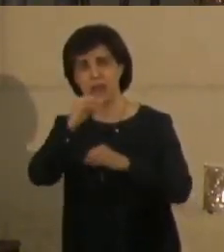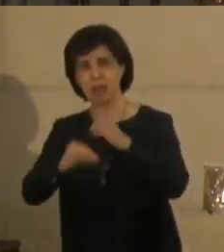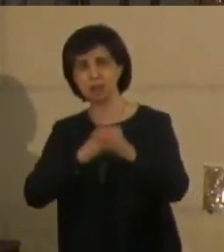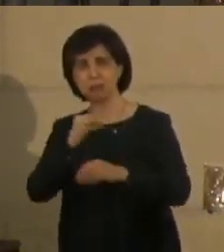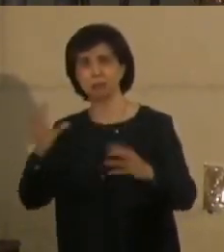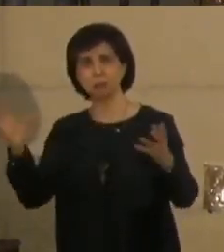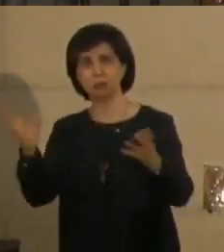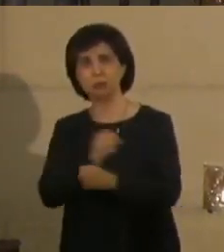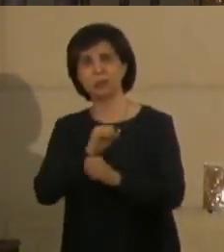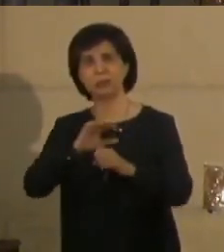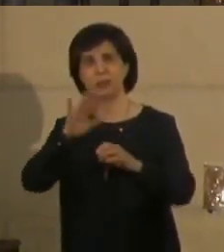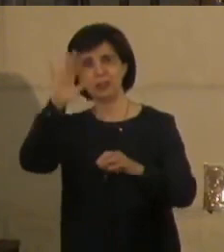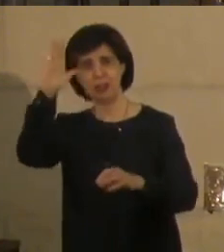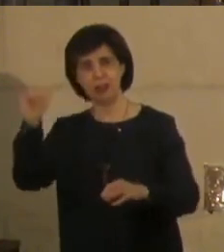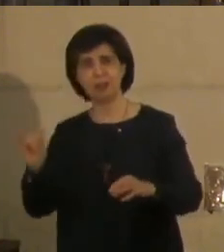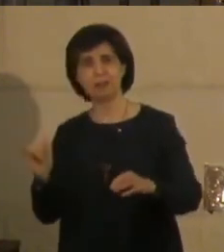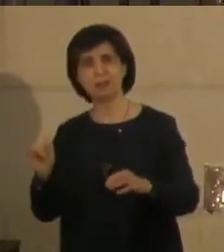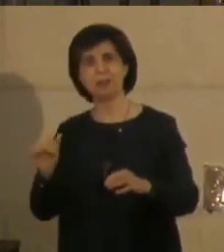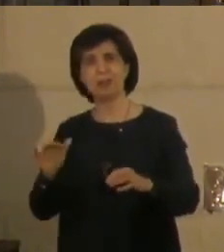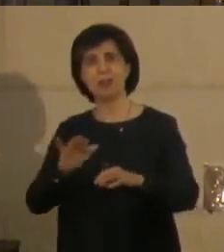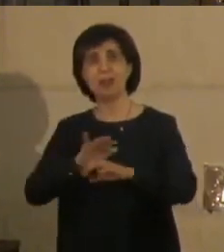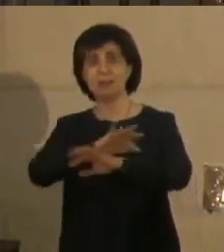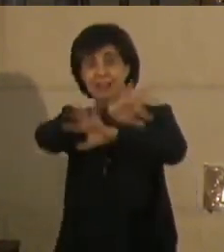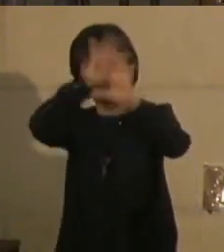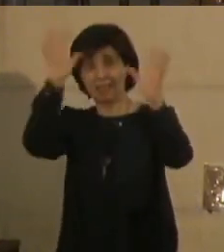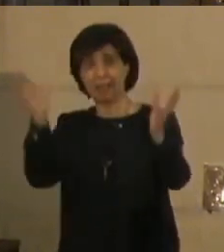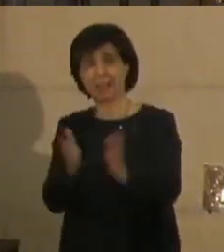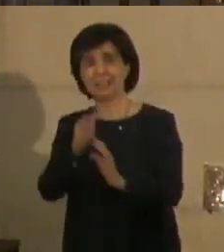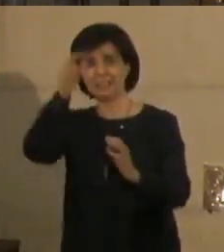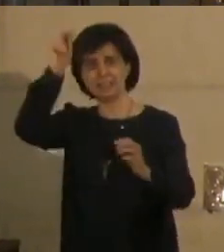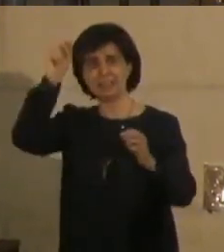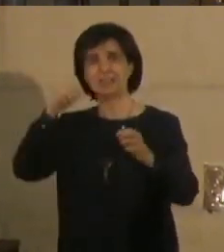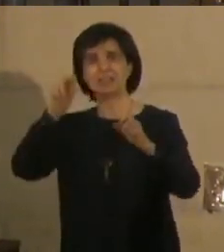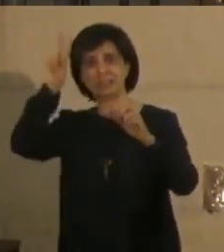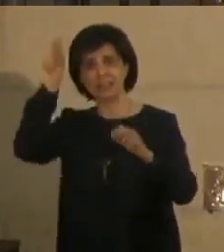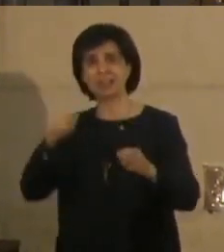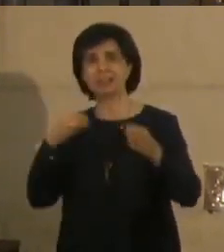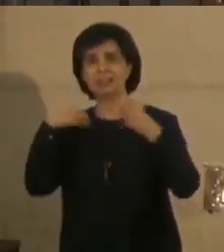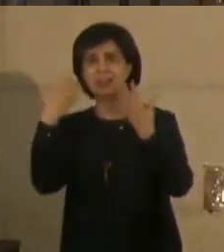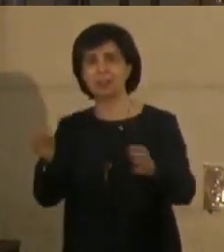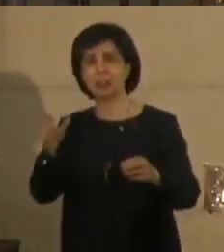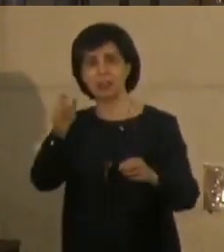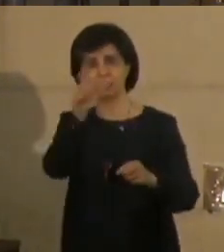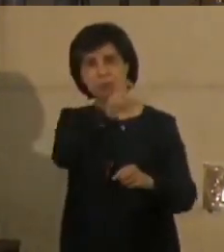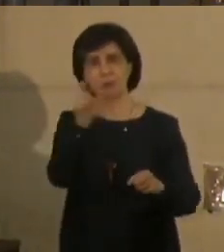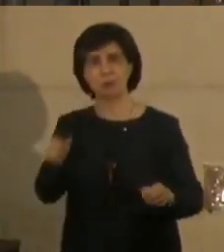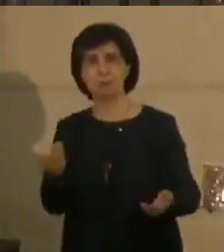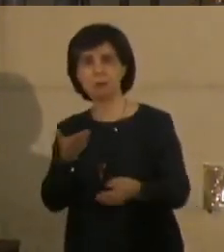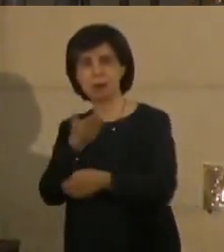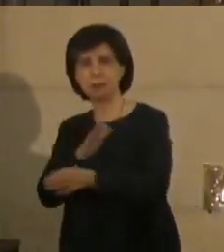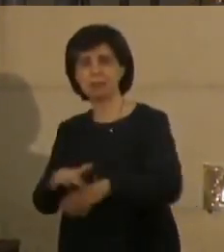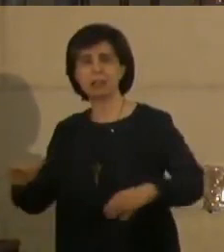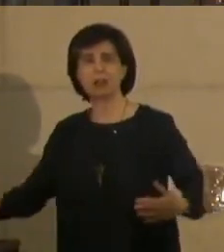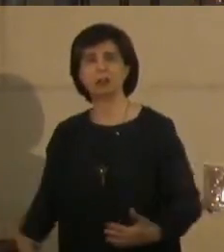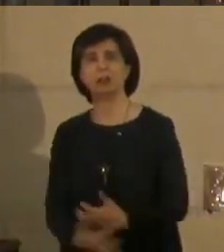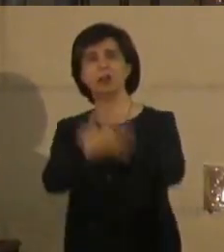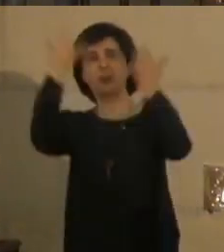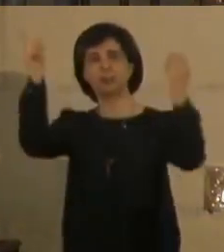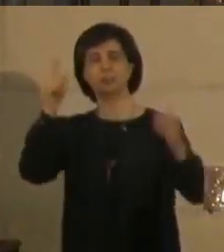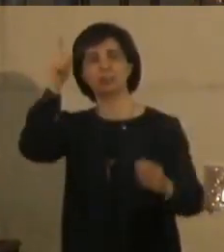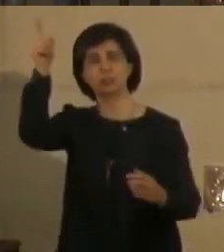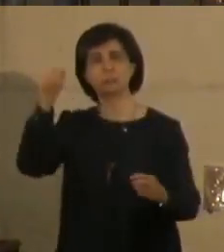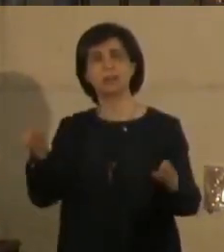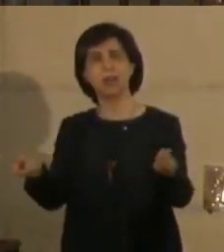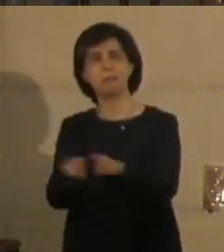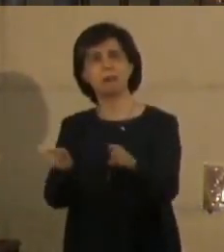todo lo que existe. Y esta tierra se la ha dado a los hombres para que se manifieste la gloria de Dios.